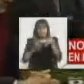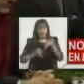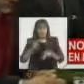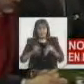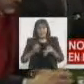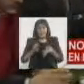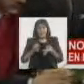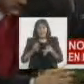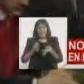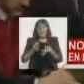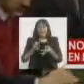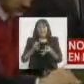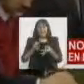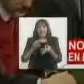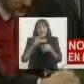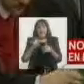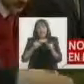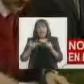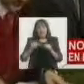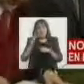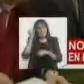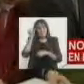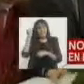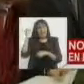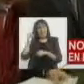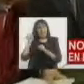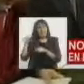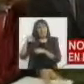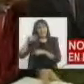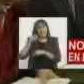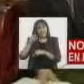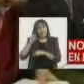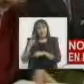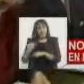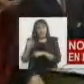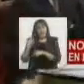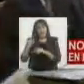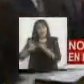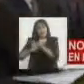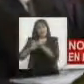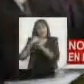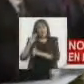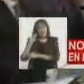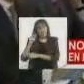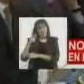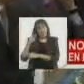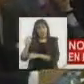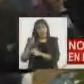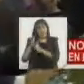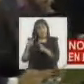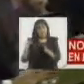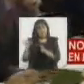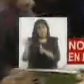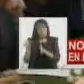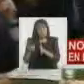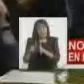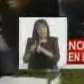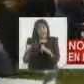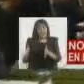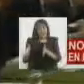justifique la acción imaginativa de Pastora y el respaldo de Ortega a esa apertura de un